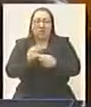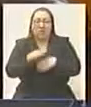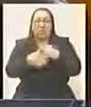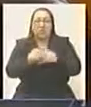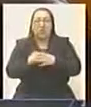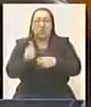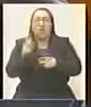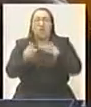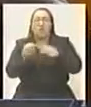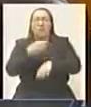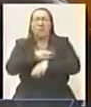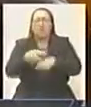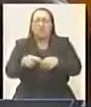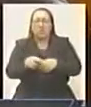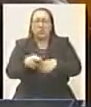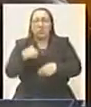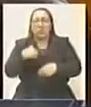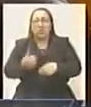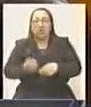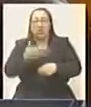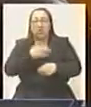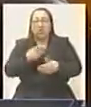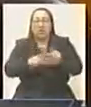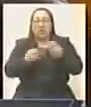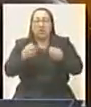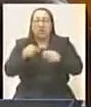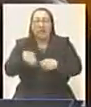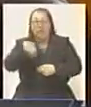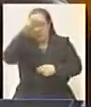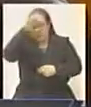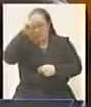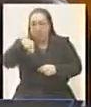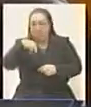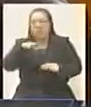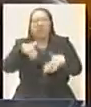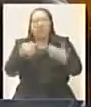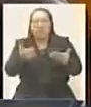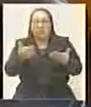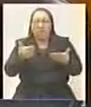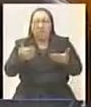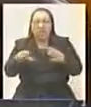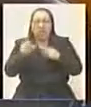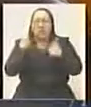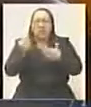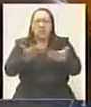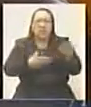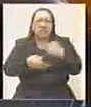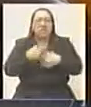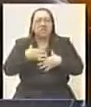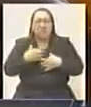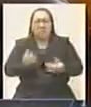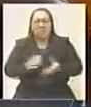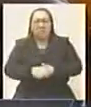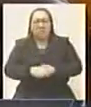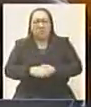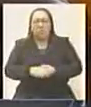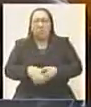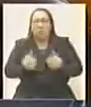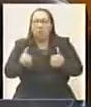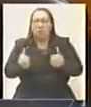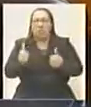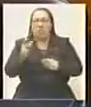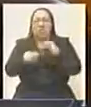los demás profesionales, señora presidente, para que en el Perú se pueda hacer un buen servicio de salud, digno,